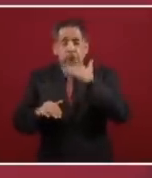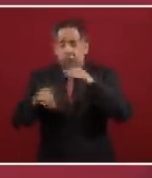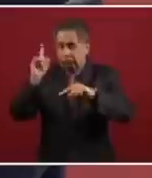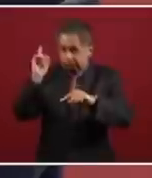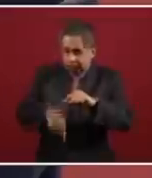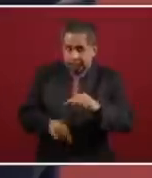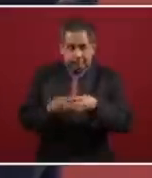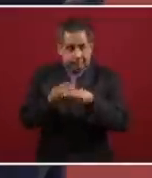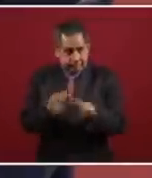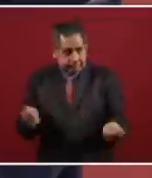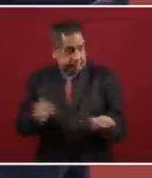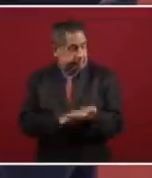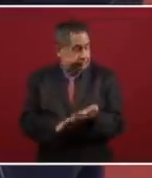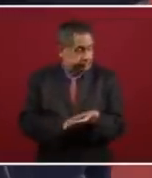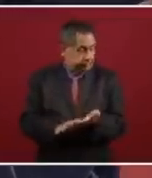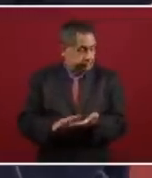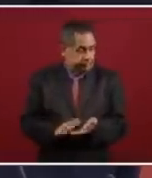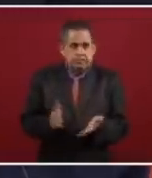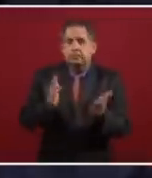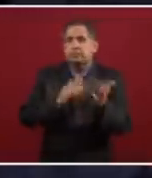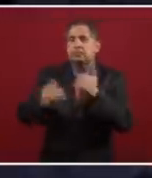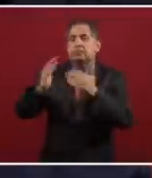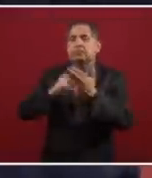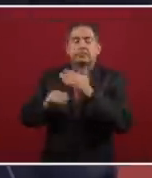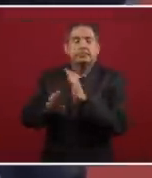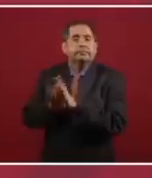el crecimiento y para el bienestar